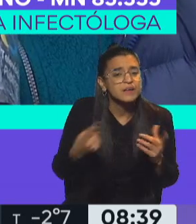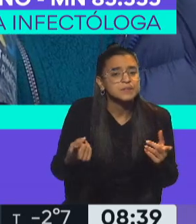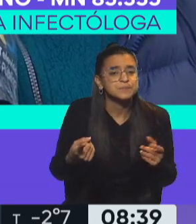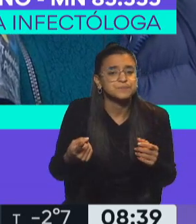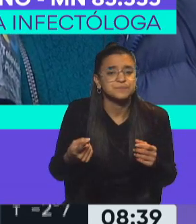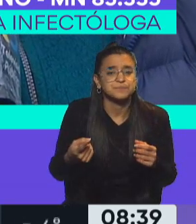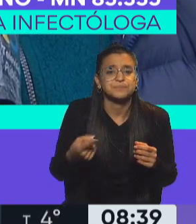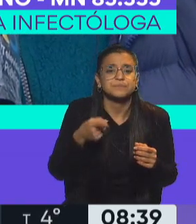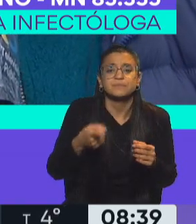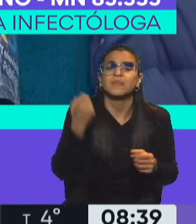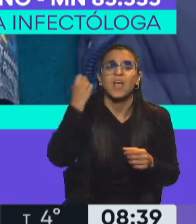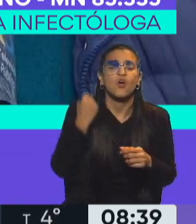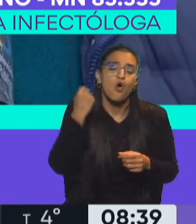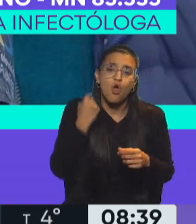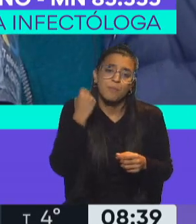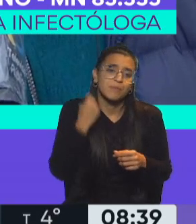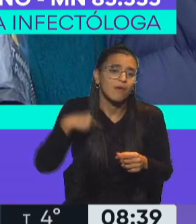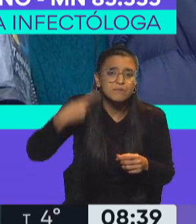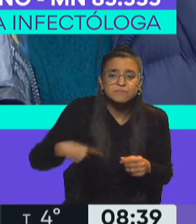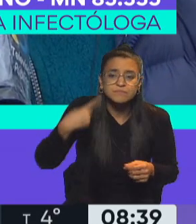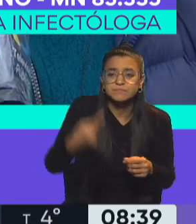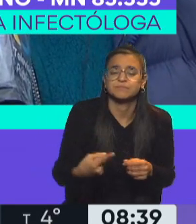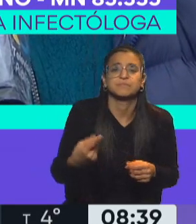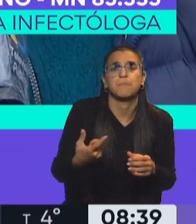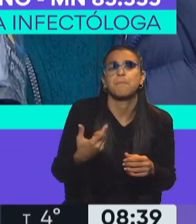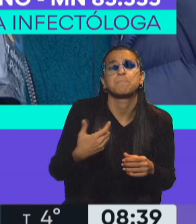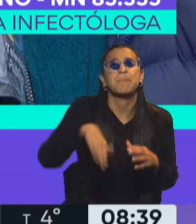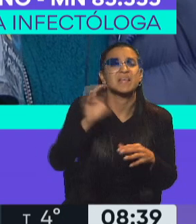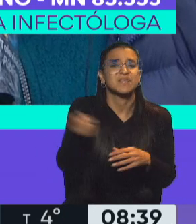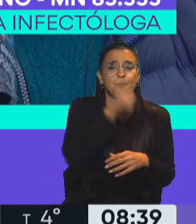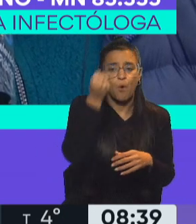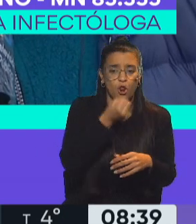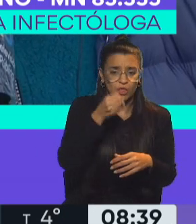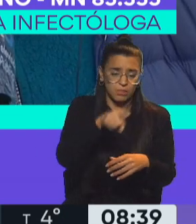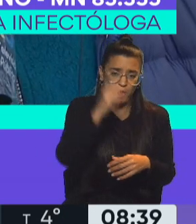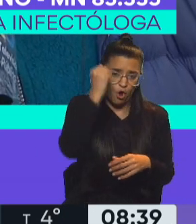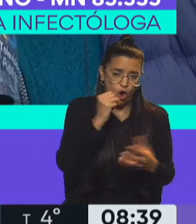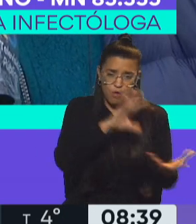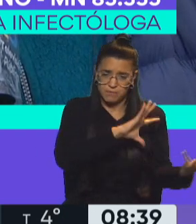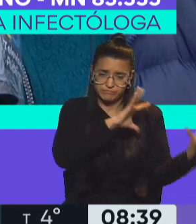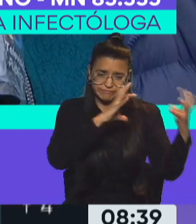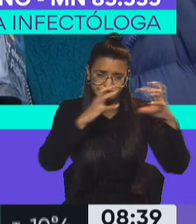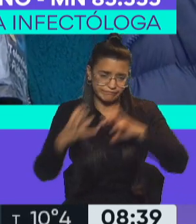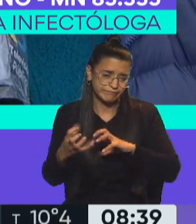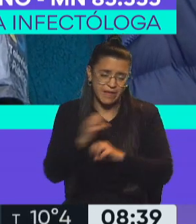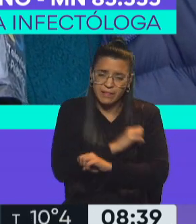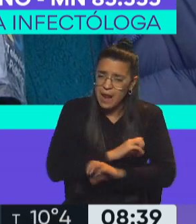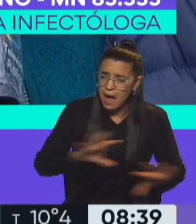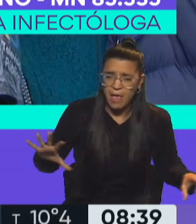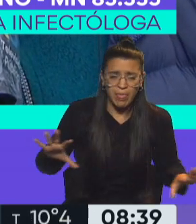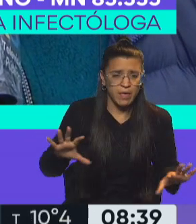ha puesto la economía permanentemente por delante de esto y que realmente ha roto su economía y ha tenido